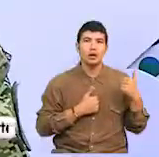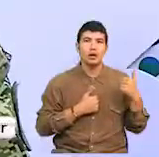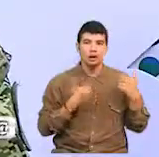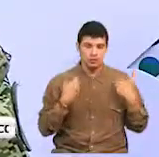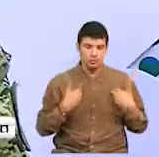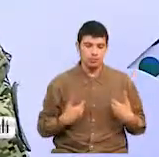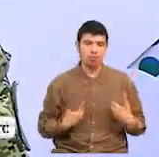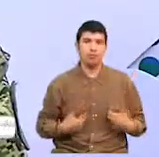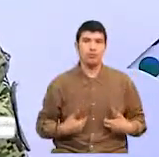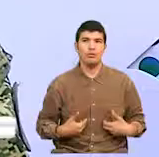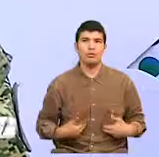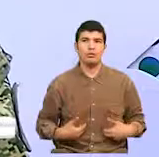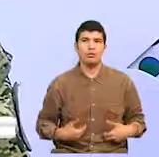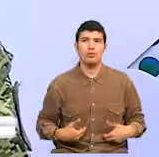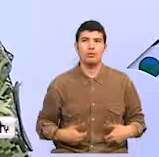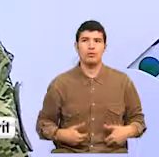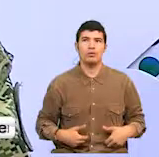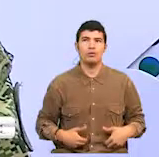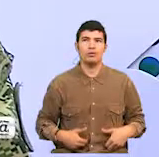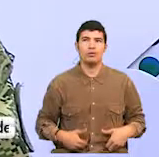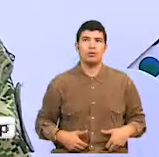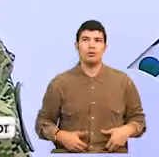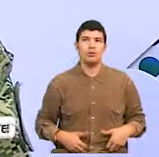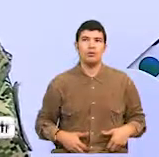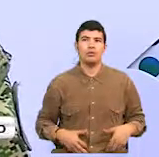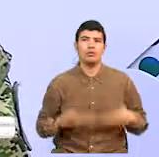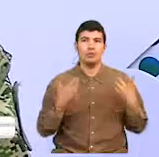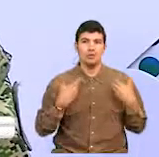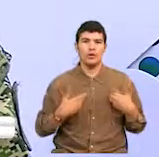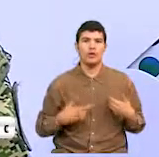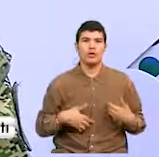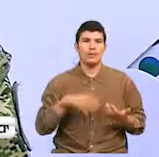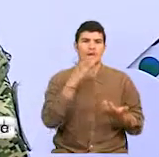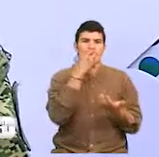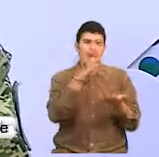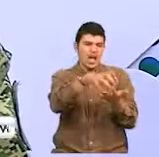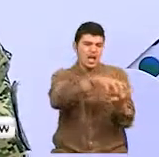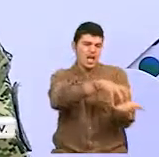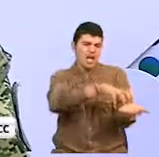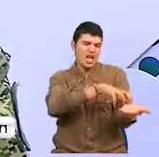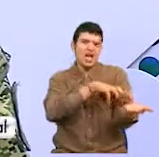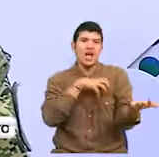uniforme de desierto para lograr